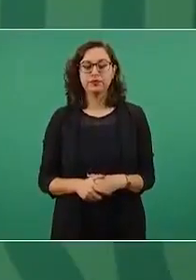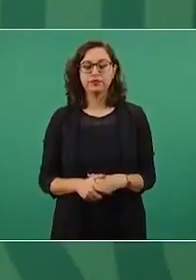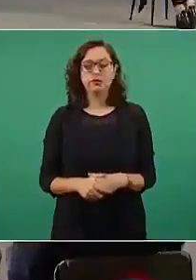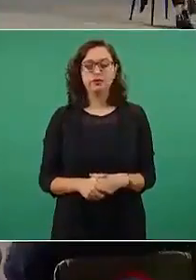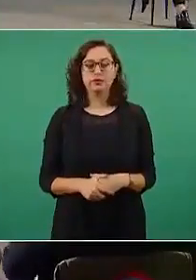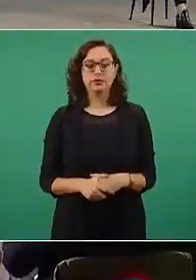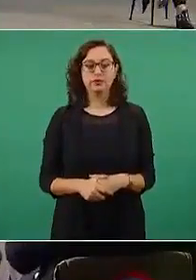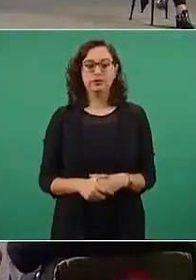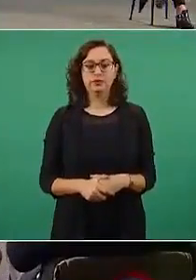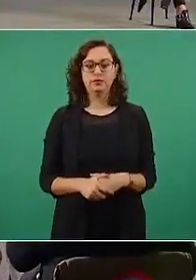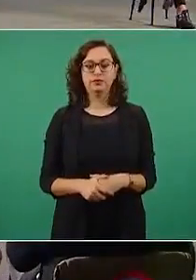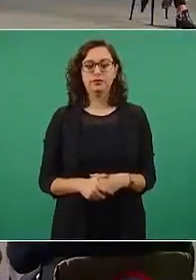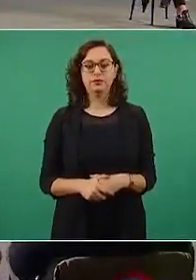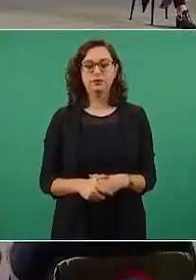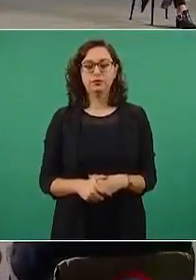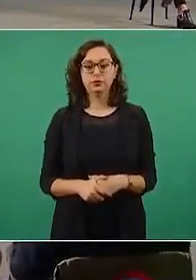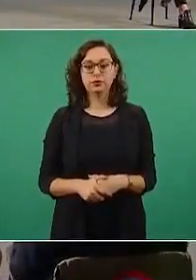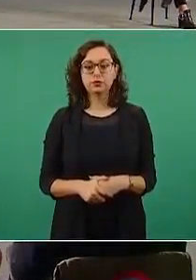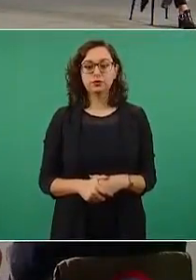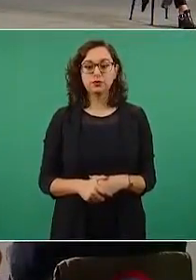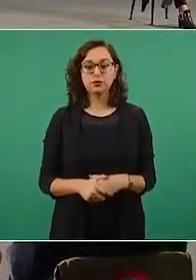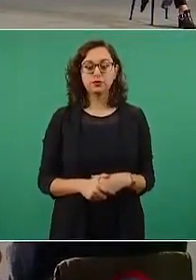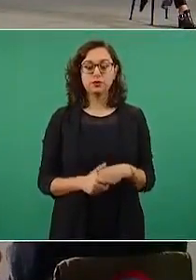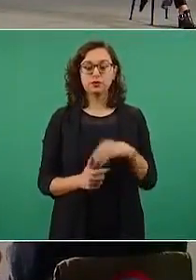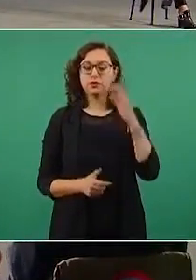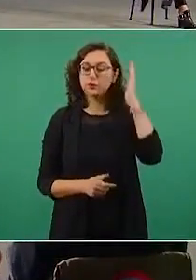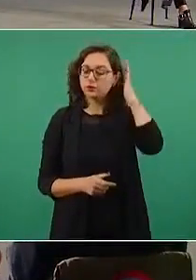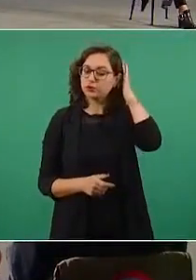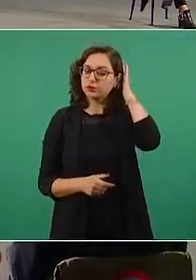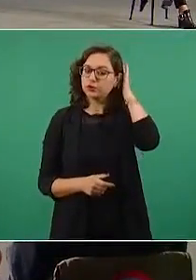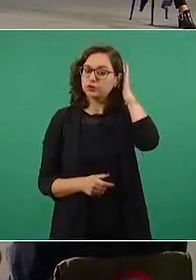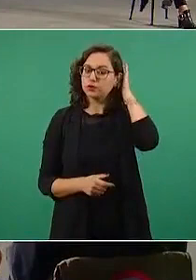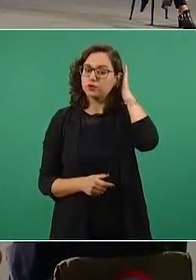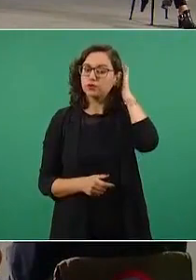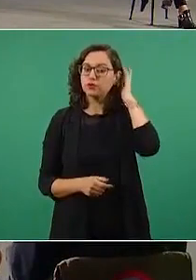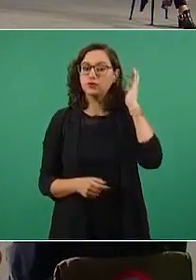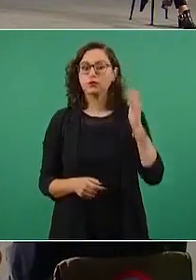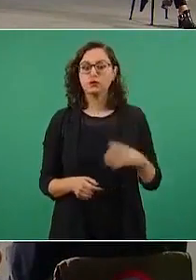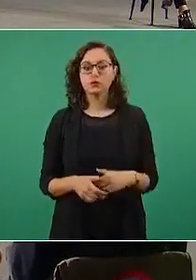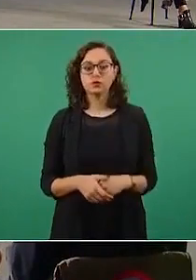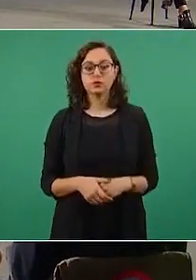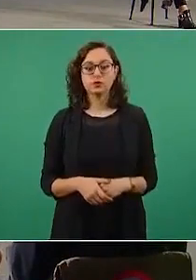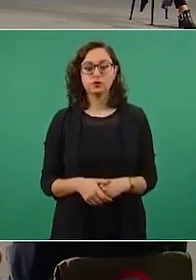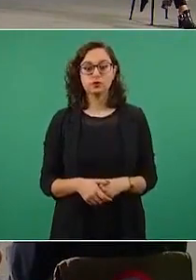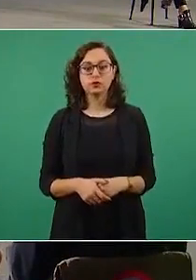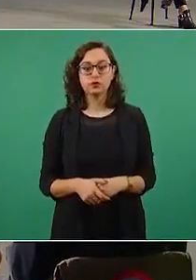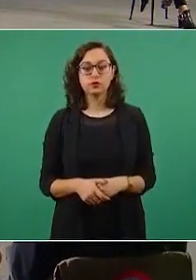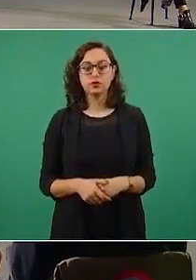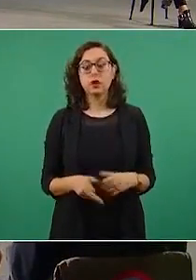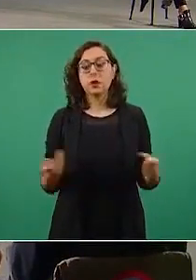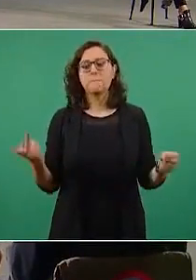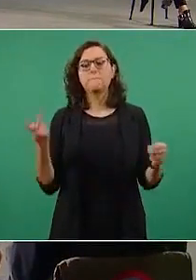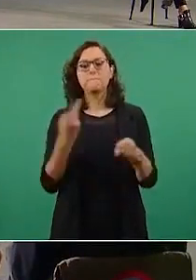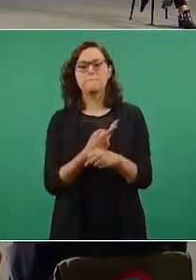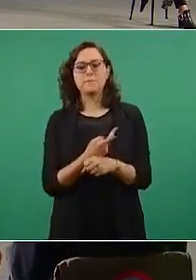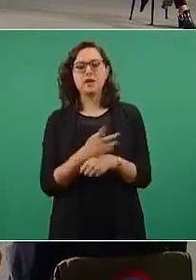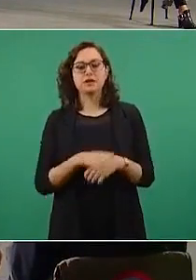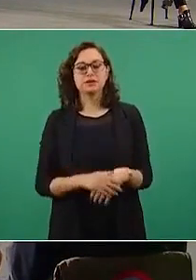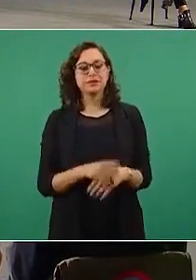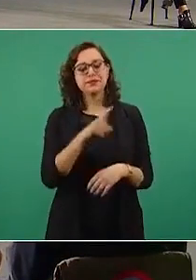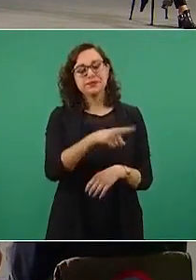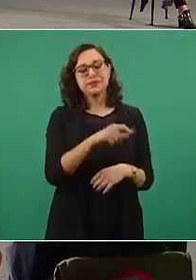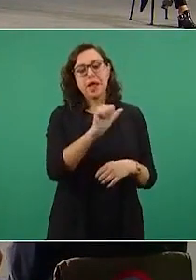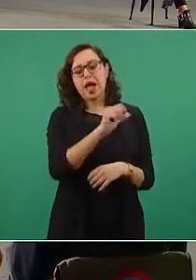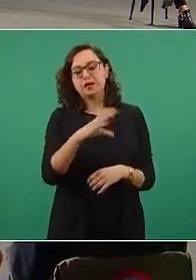supone que estas agencias estadounidenses apoyan a integrantes de la llamada